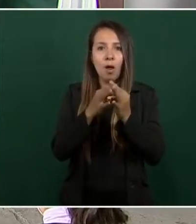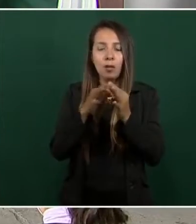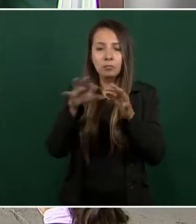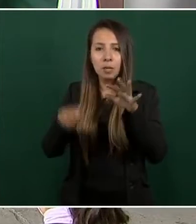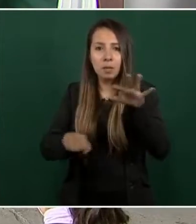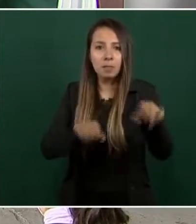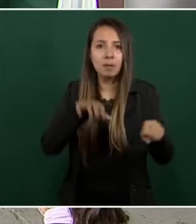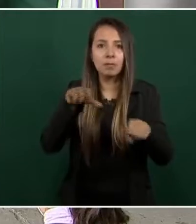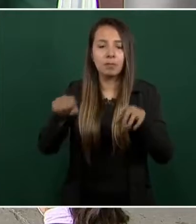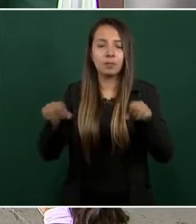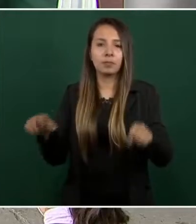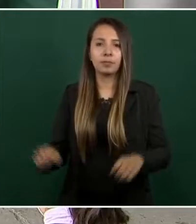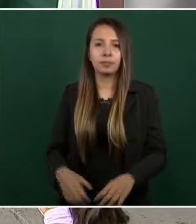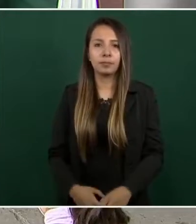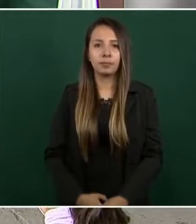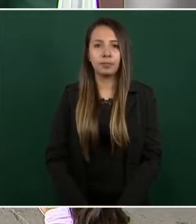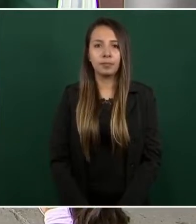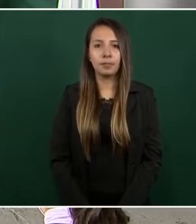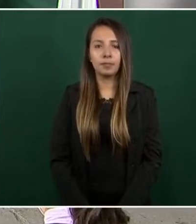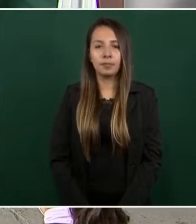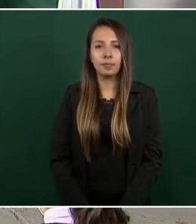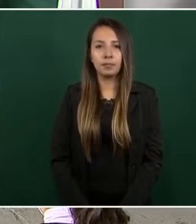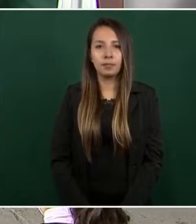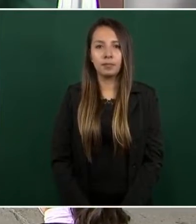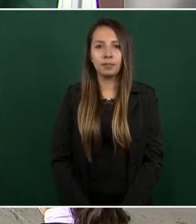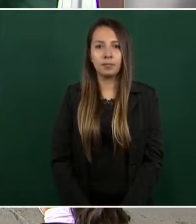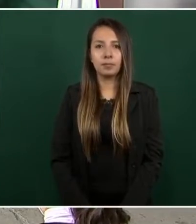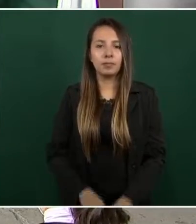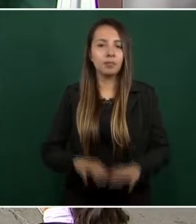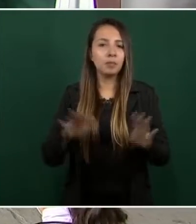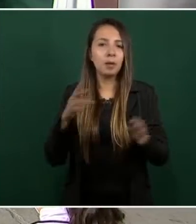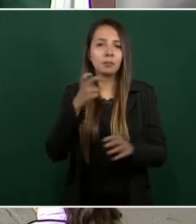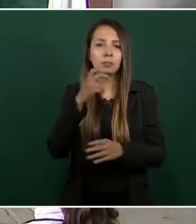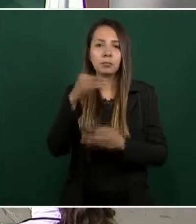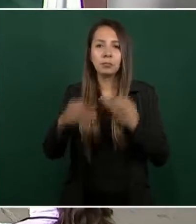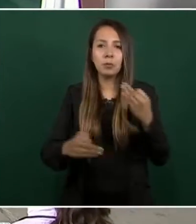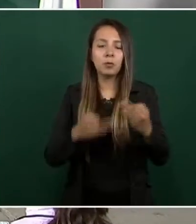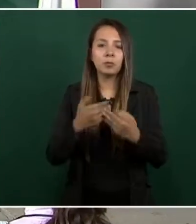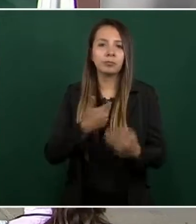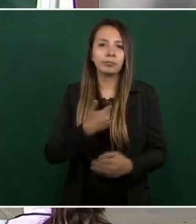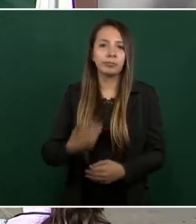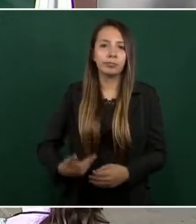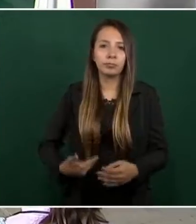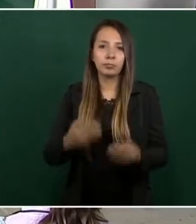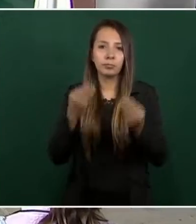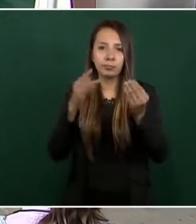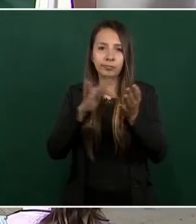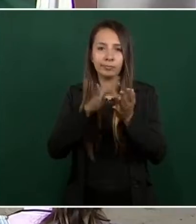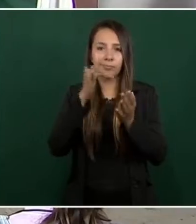Adelante, creo que es la última. Es todo, señor presidente. Muchas gracias.